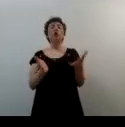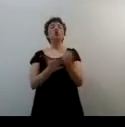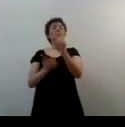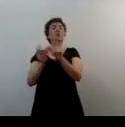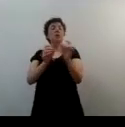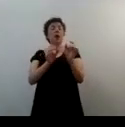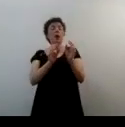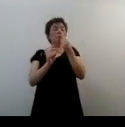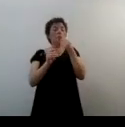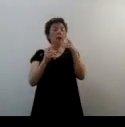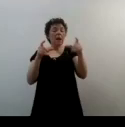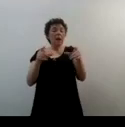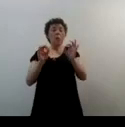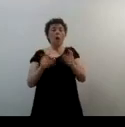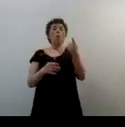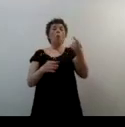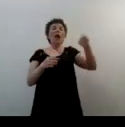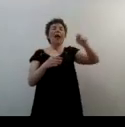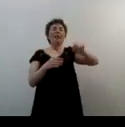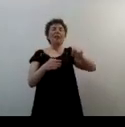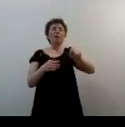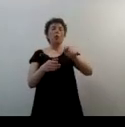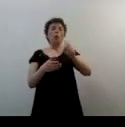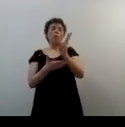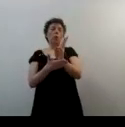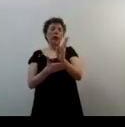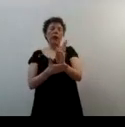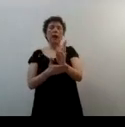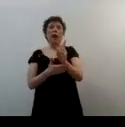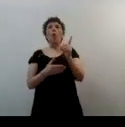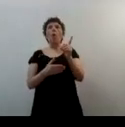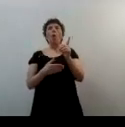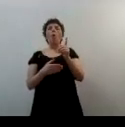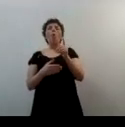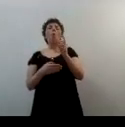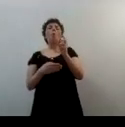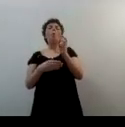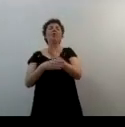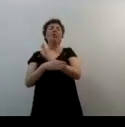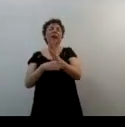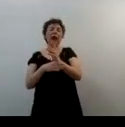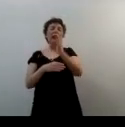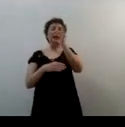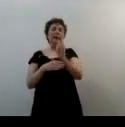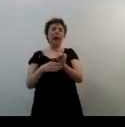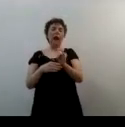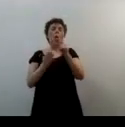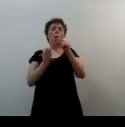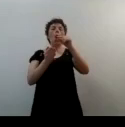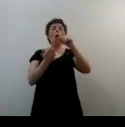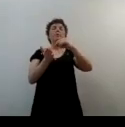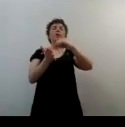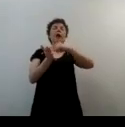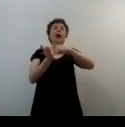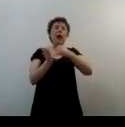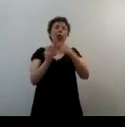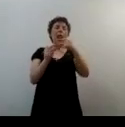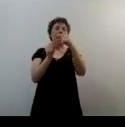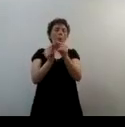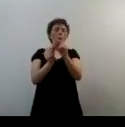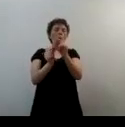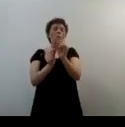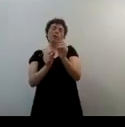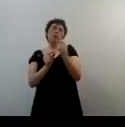solo un cacito, un cuarto del plato de proteína o de cereal integral o de legumbre. Pues hay que adaptarlo siempre a cada caso. Y luego, por